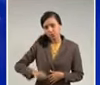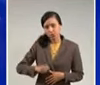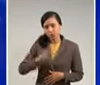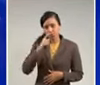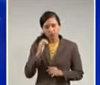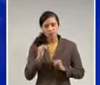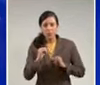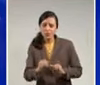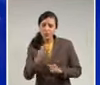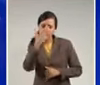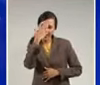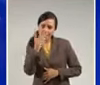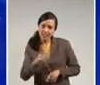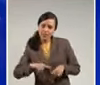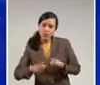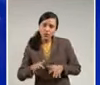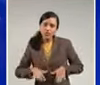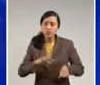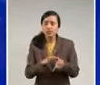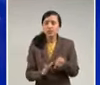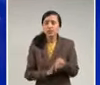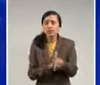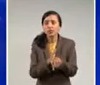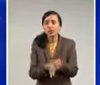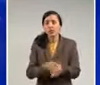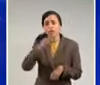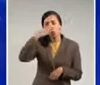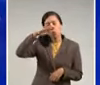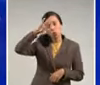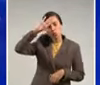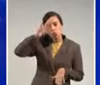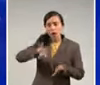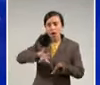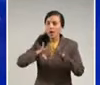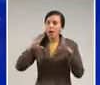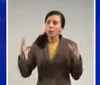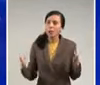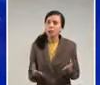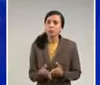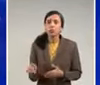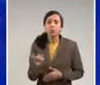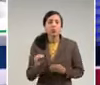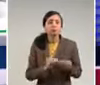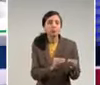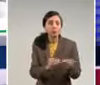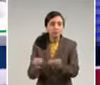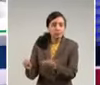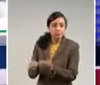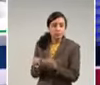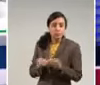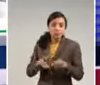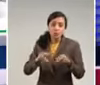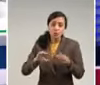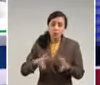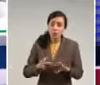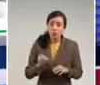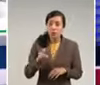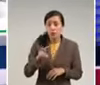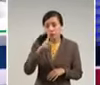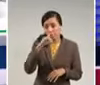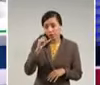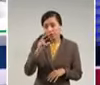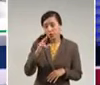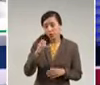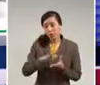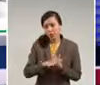sobre el comportamiento de la enfermedad en Cuba, en el mundo, sobre también la propagación de Omicron por varias naciones del mundo. Las